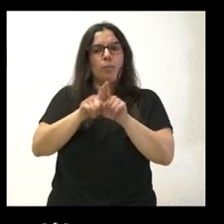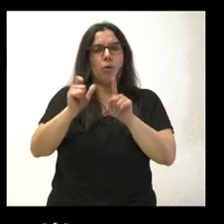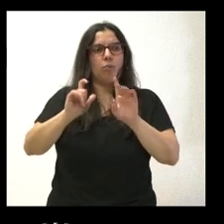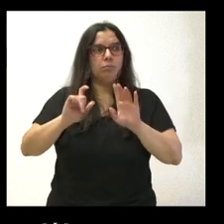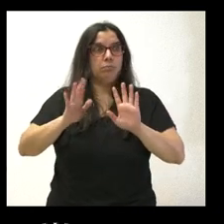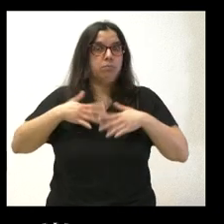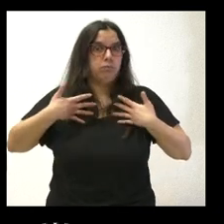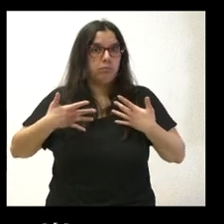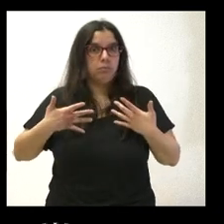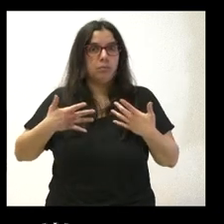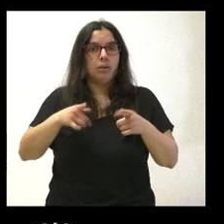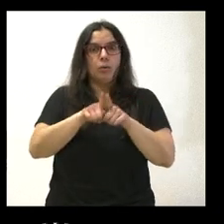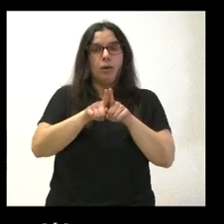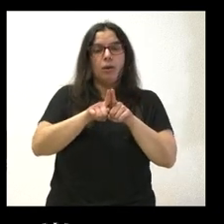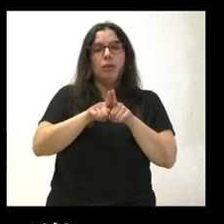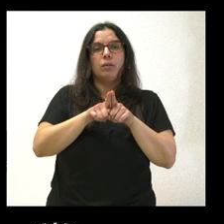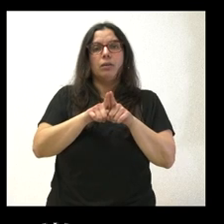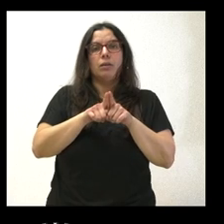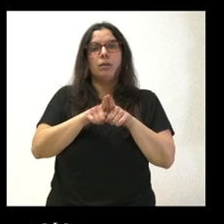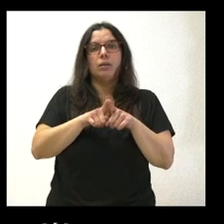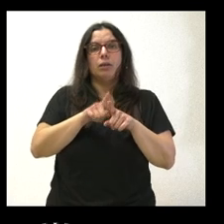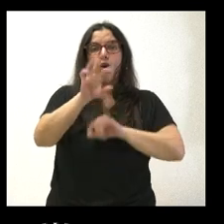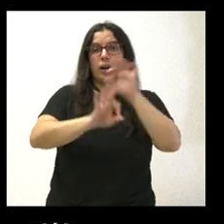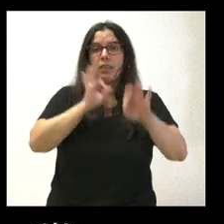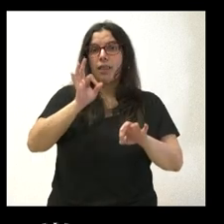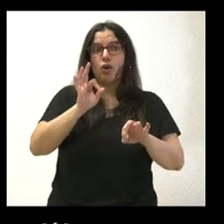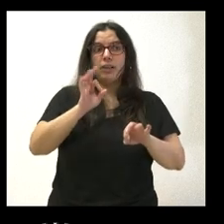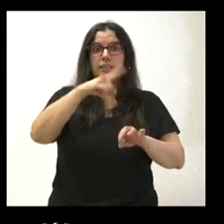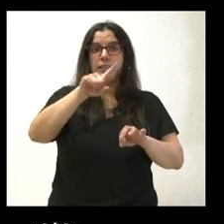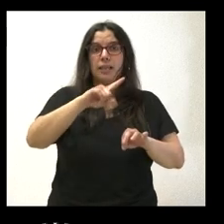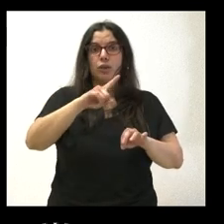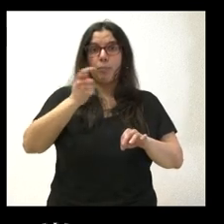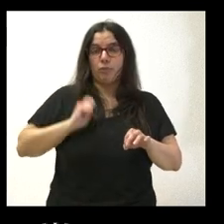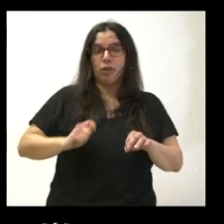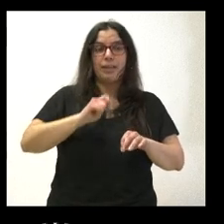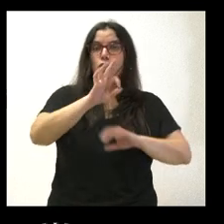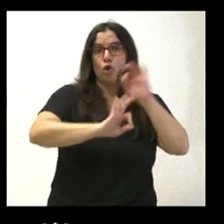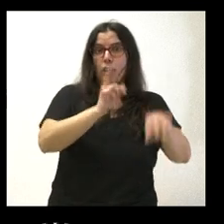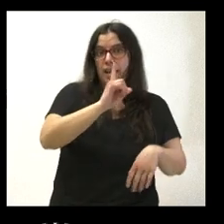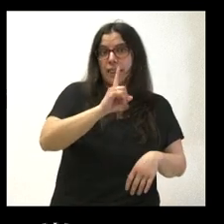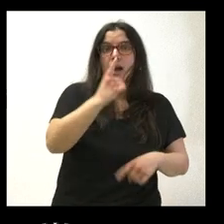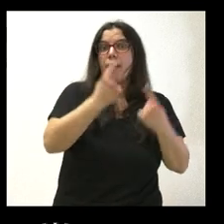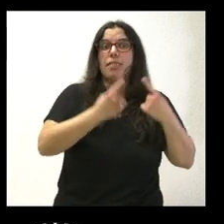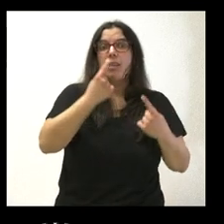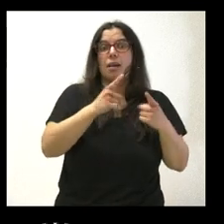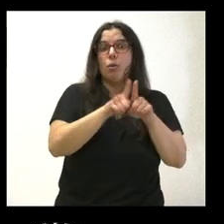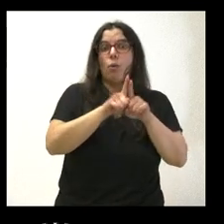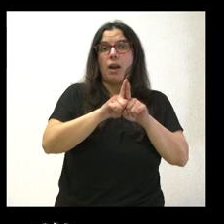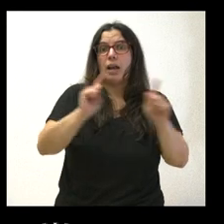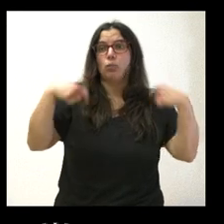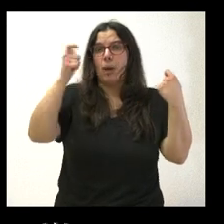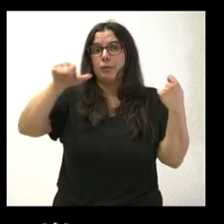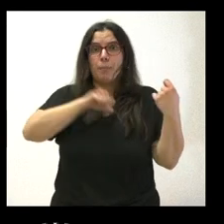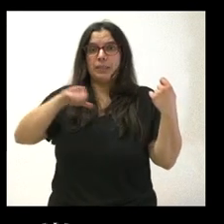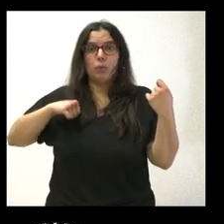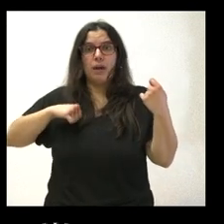no no reguladas a través de las organizaciones profesionales sadas en muchos casos no sé si les preocupa lo que pueda ocurrir hoy por ejemplo